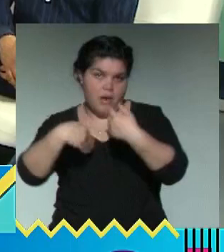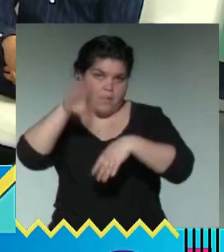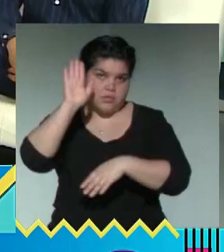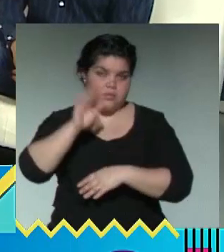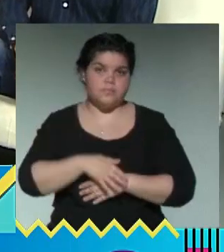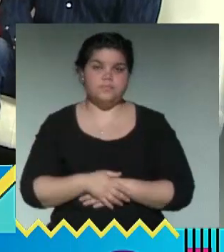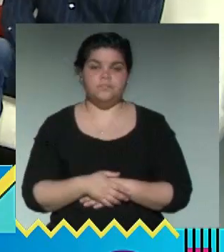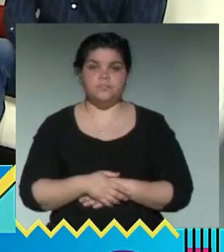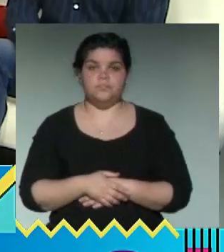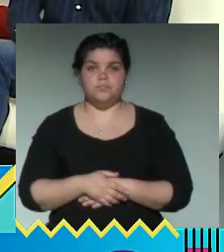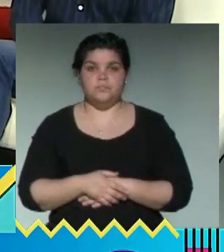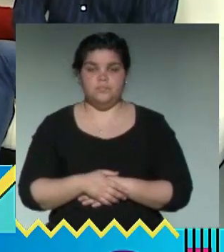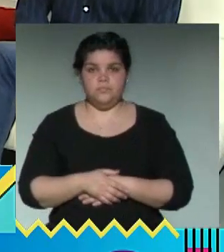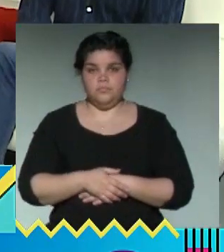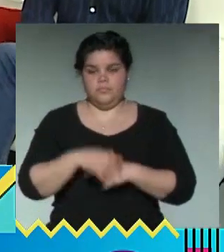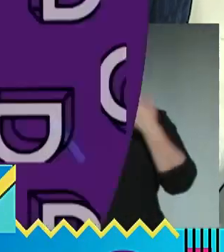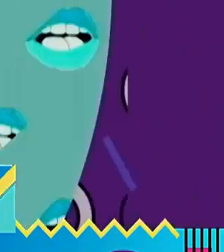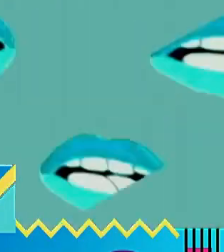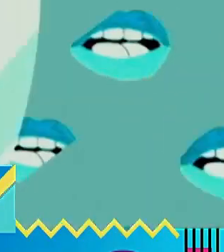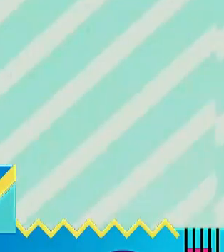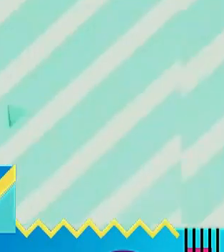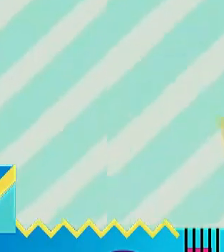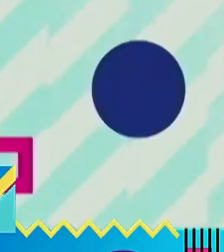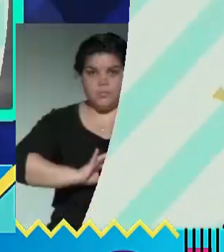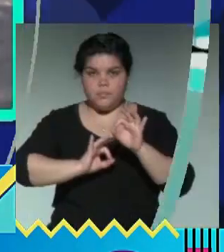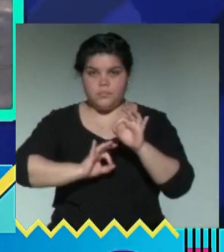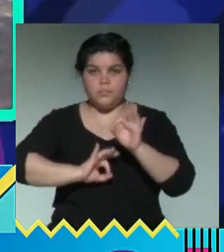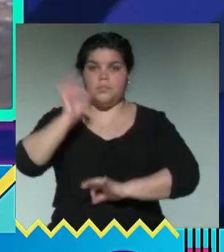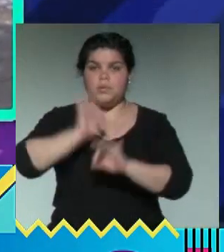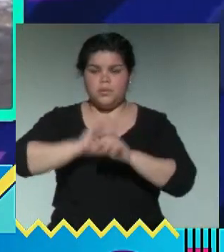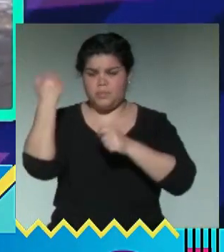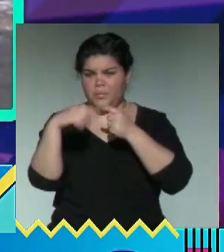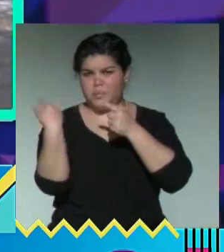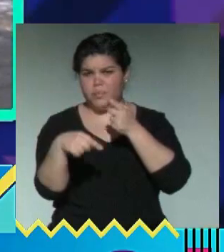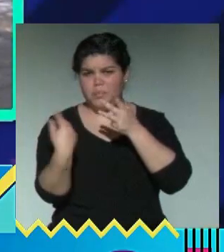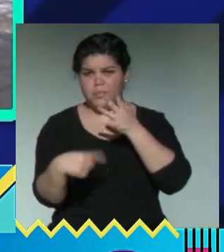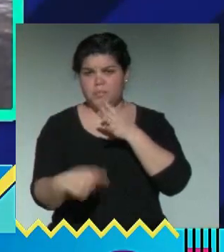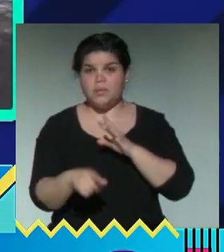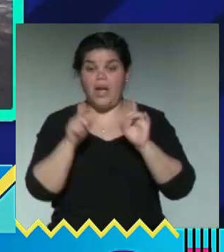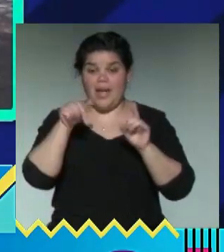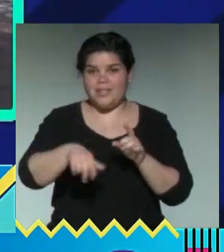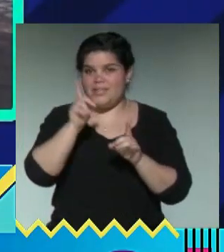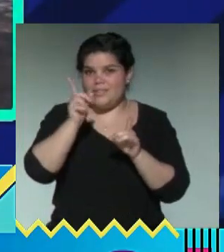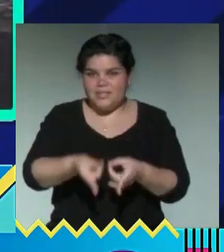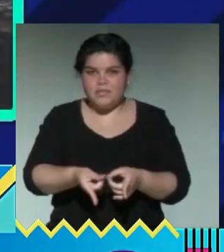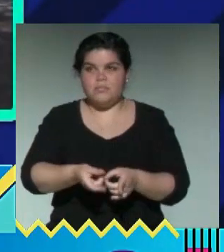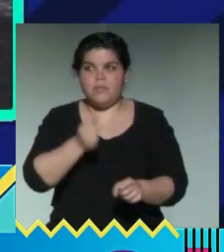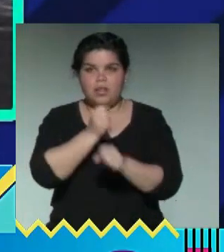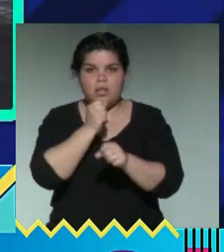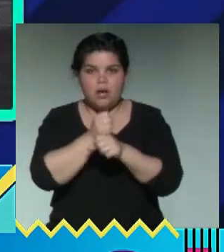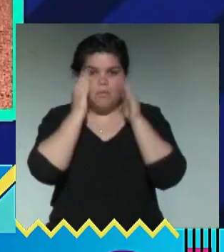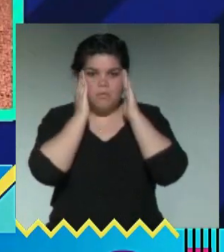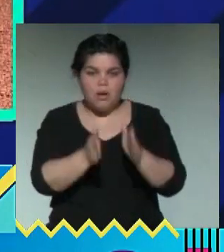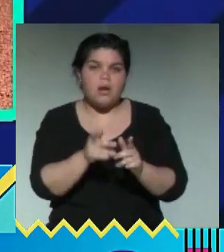urgente. Y hay muchísimos proyectos a nivel mundial y desde luego acá localmente también se está trabajando muy bien, que son un poco estos proyectos que